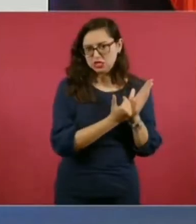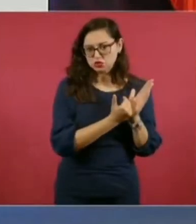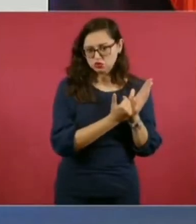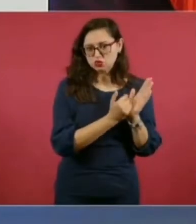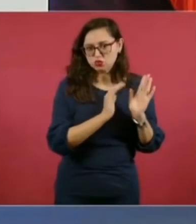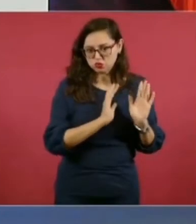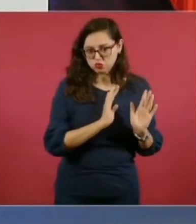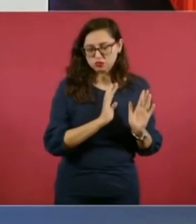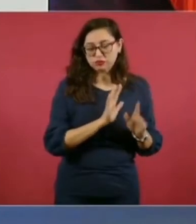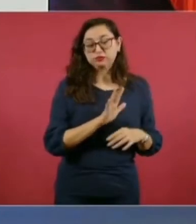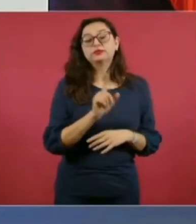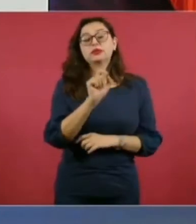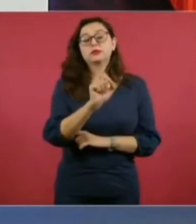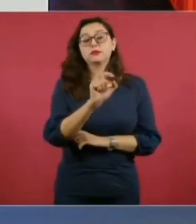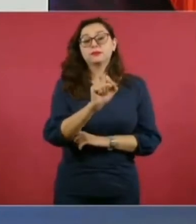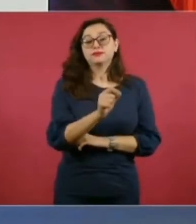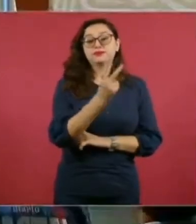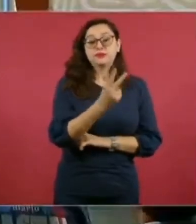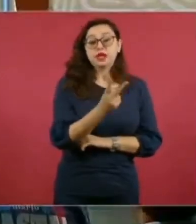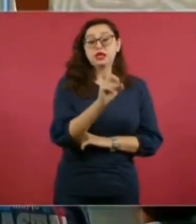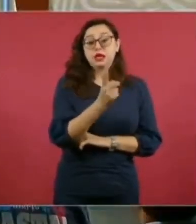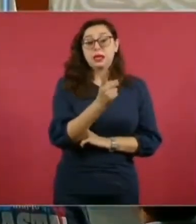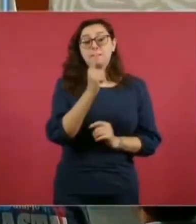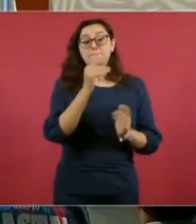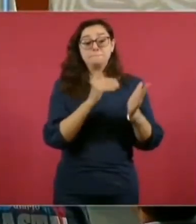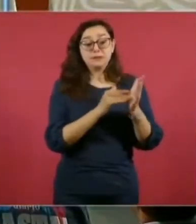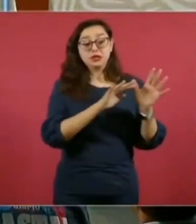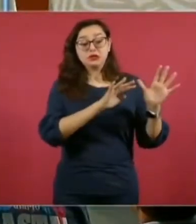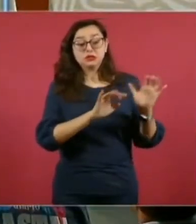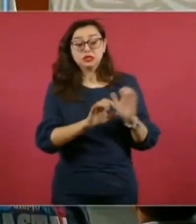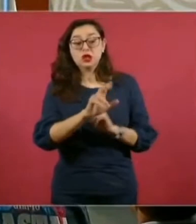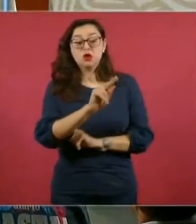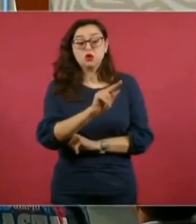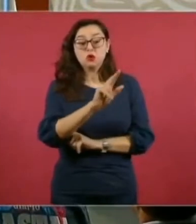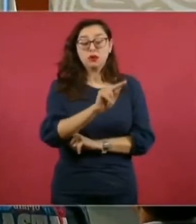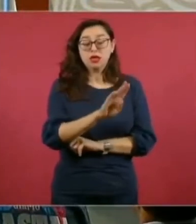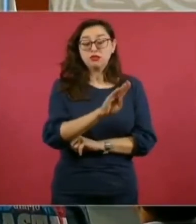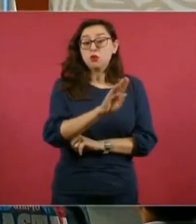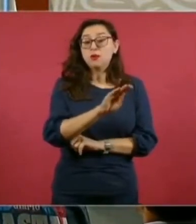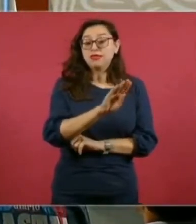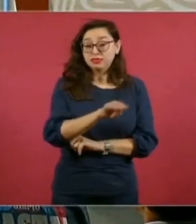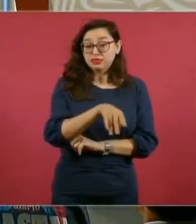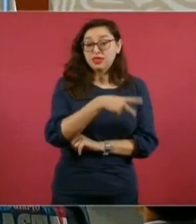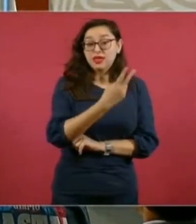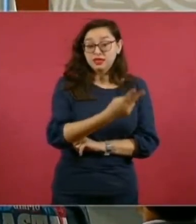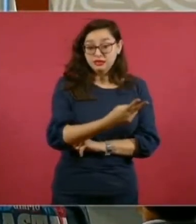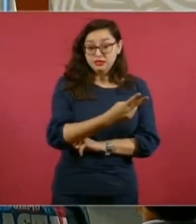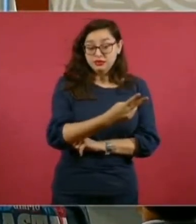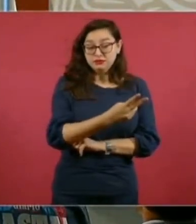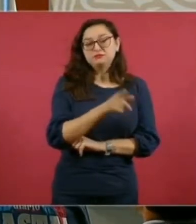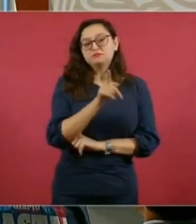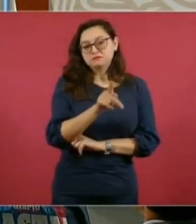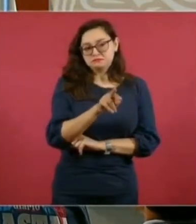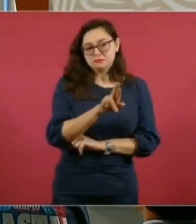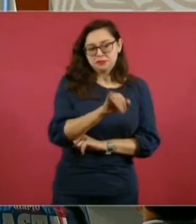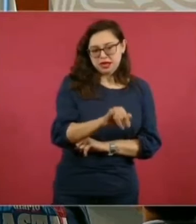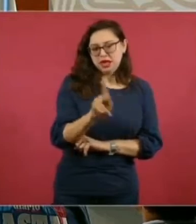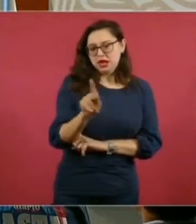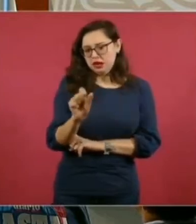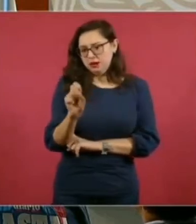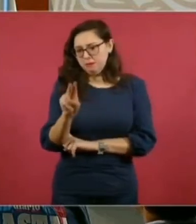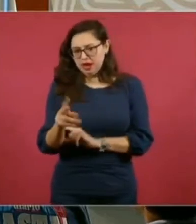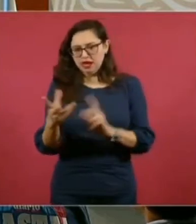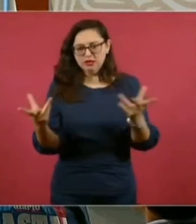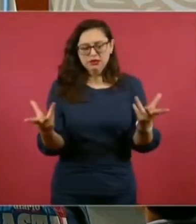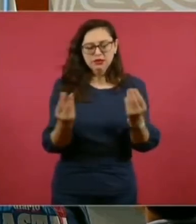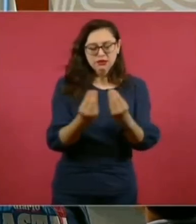El 22 de diciembre de 1992, los legisladores del PRIAN